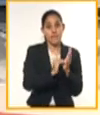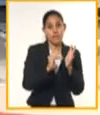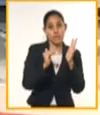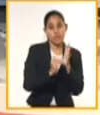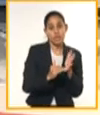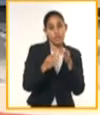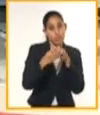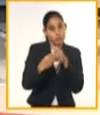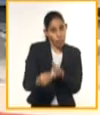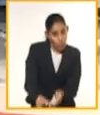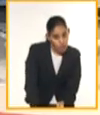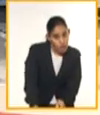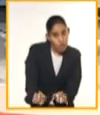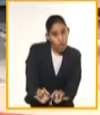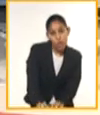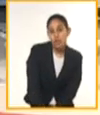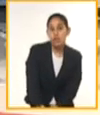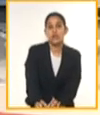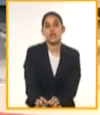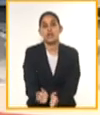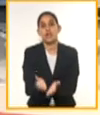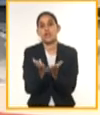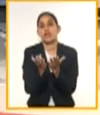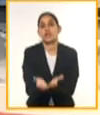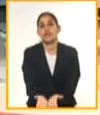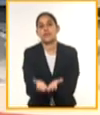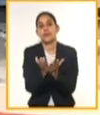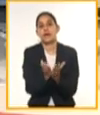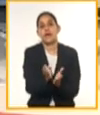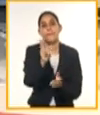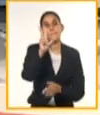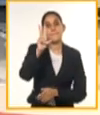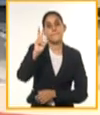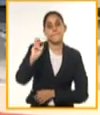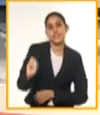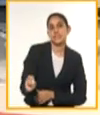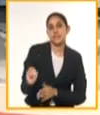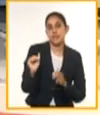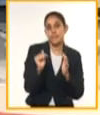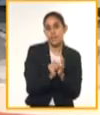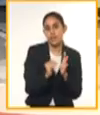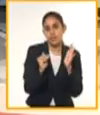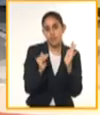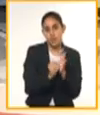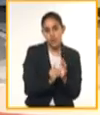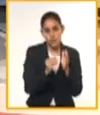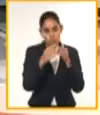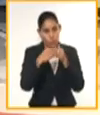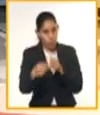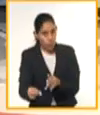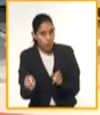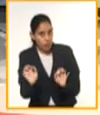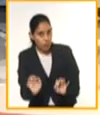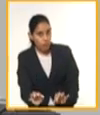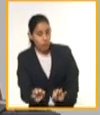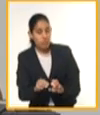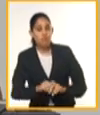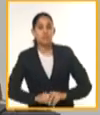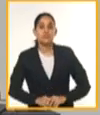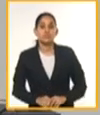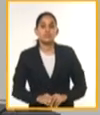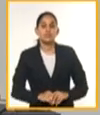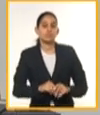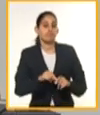dólares, de libras, 20.000 millones, un poquito más de dólares. Que eso